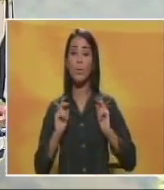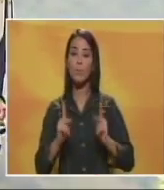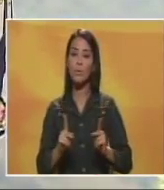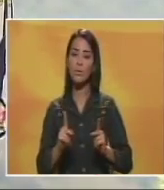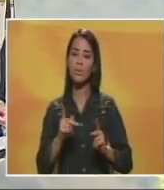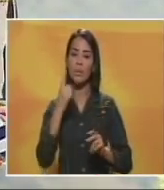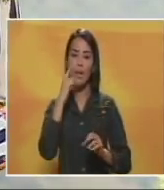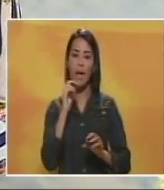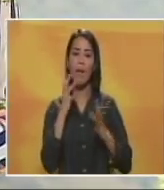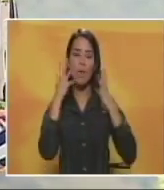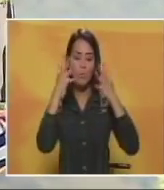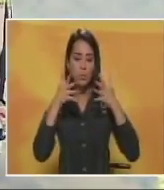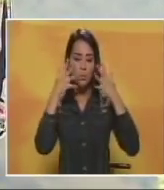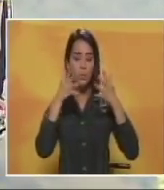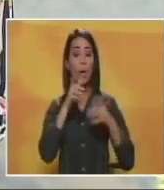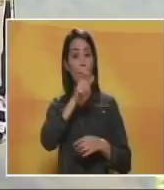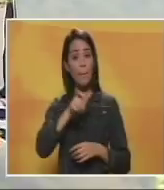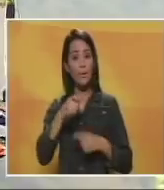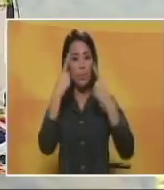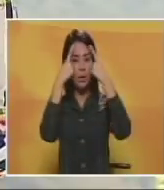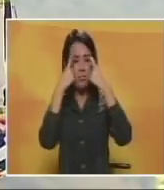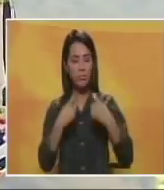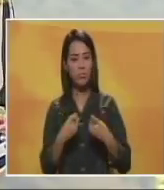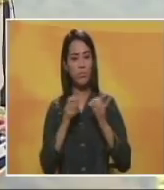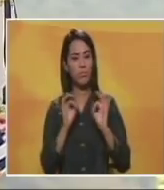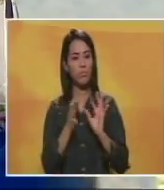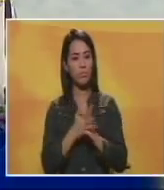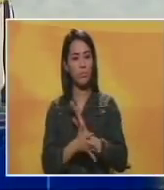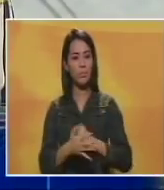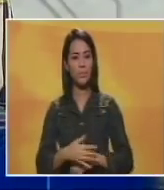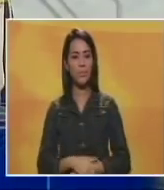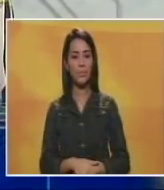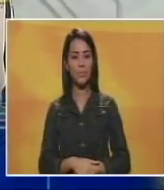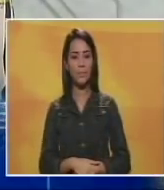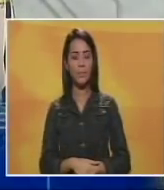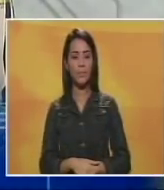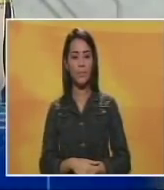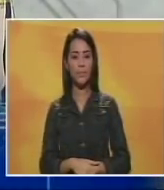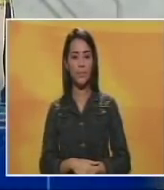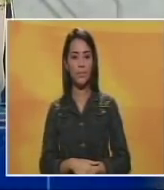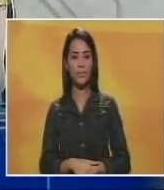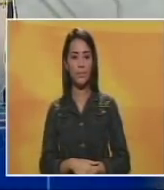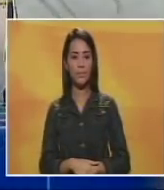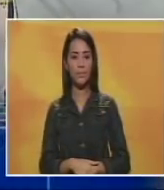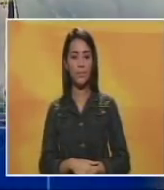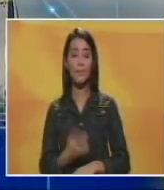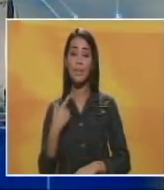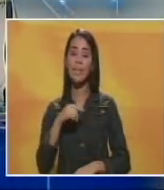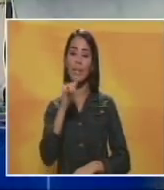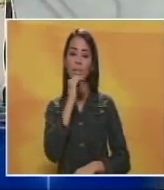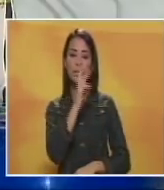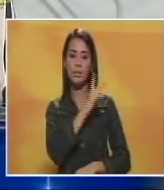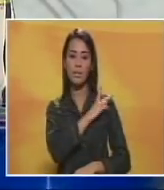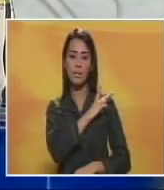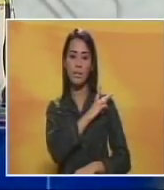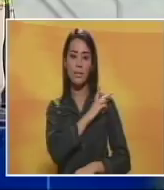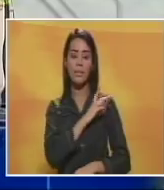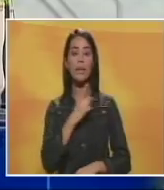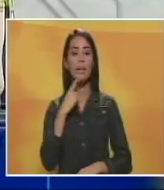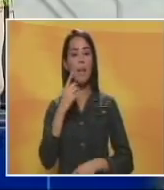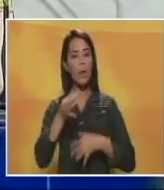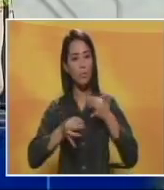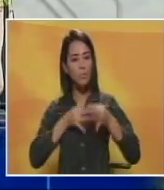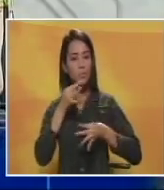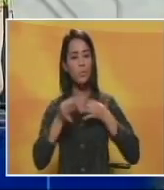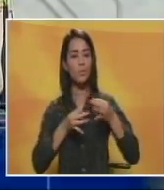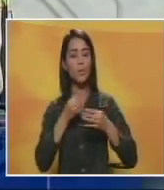tener asesoría de expertos y aportar frescura. Yo soy Bárbara Crespo y aquí en Noticiero Venevisión les iré contando